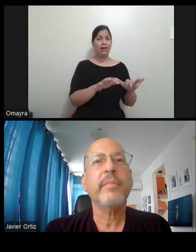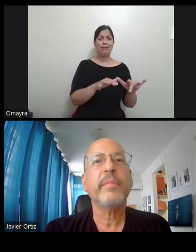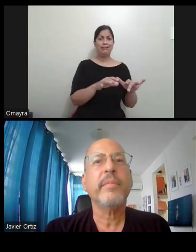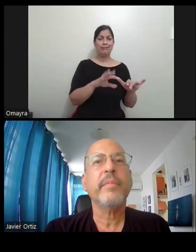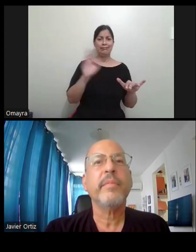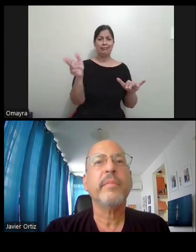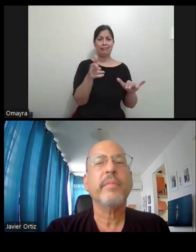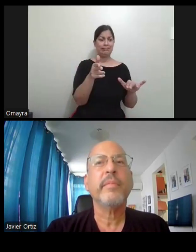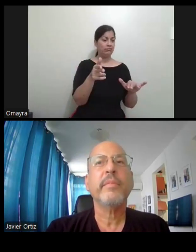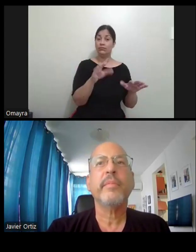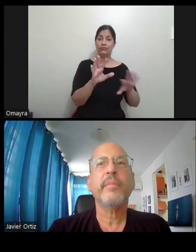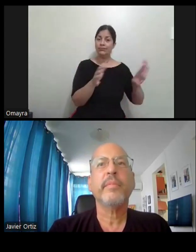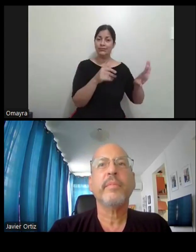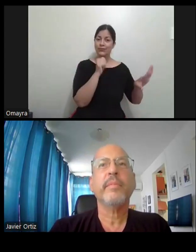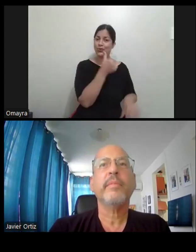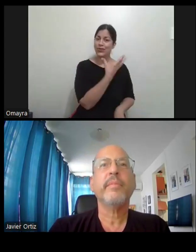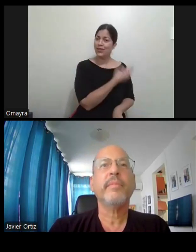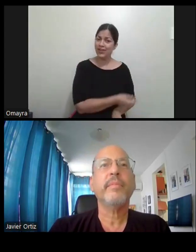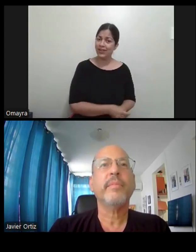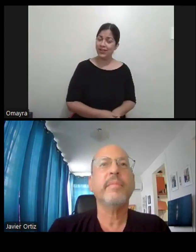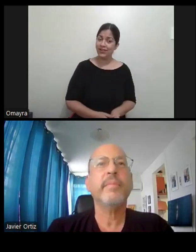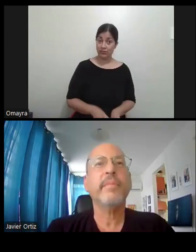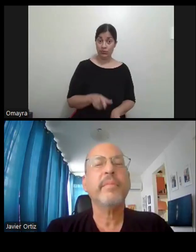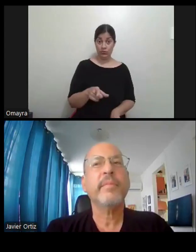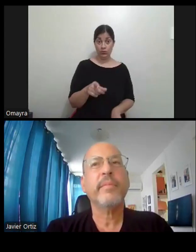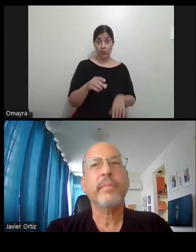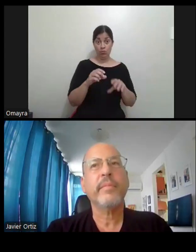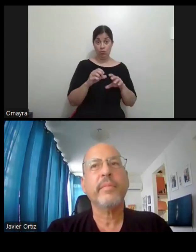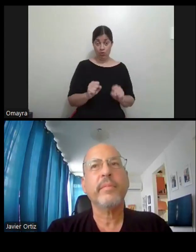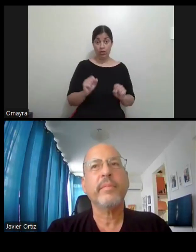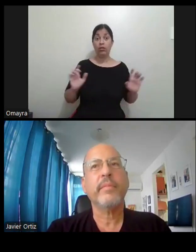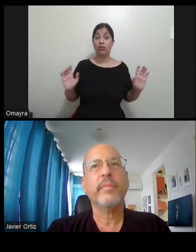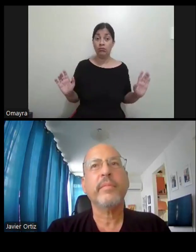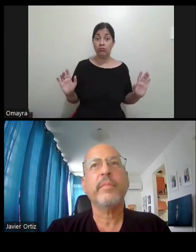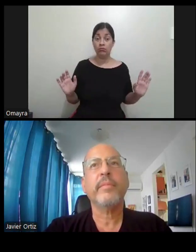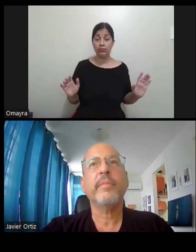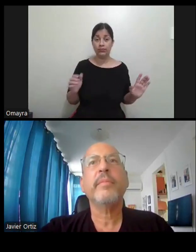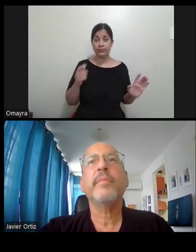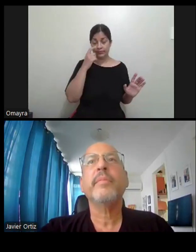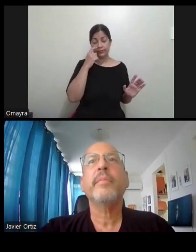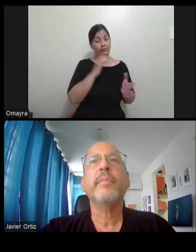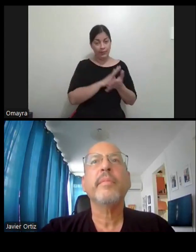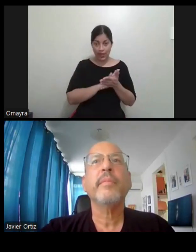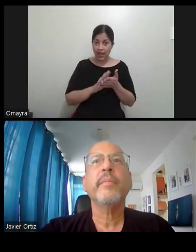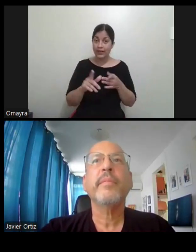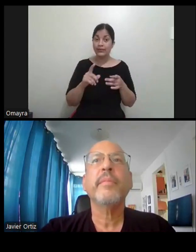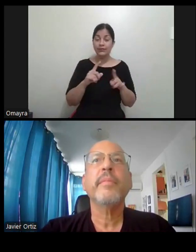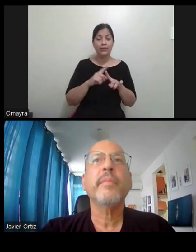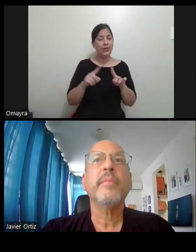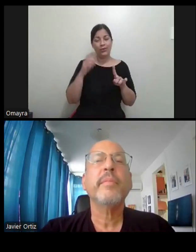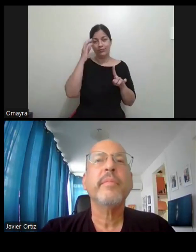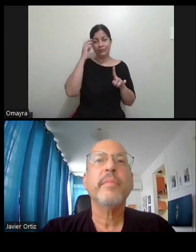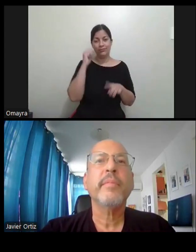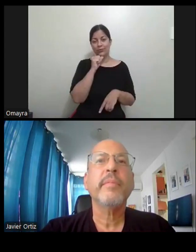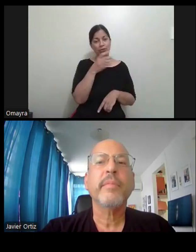pero es que no se va a ir, ¿entiendes? Tú puedes estar en contra, puedes, y está chévere, pero no se va a ir, y el que no